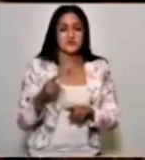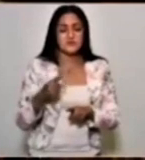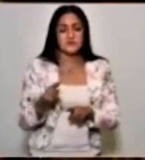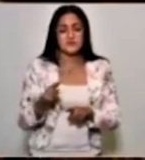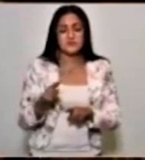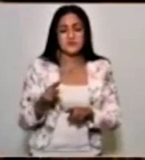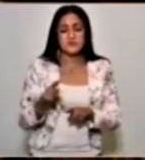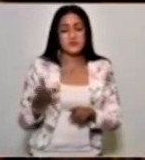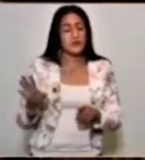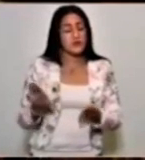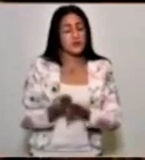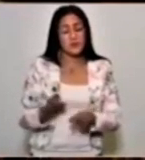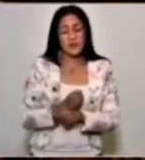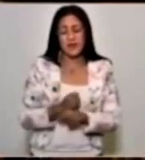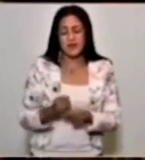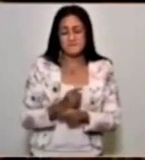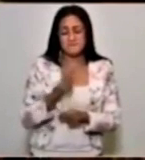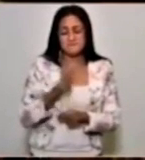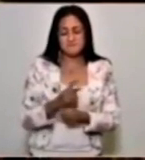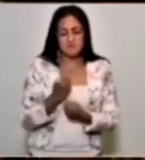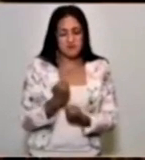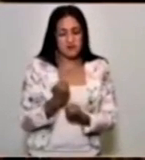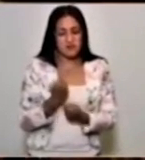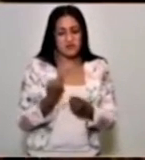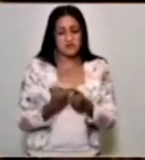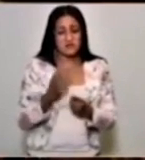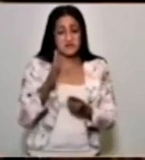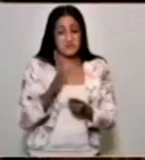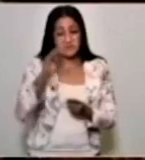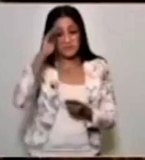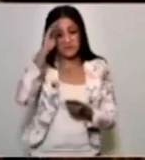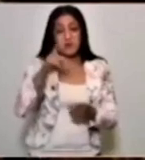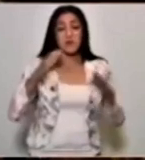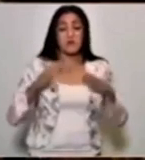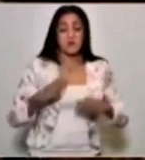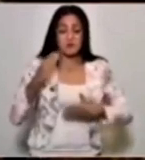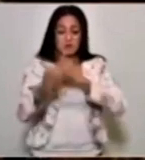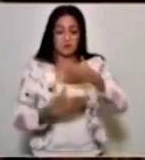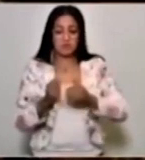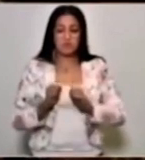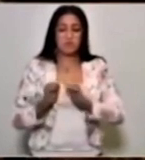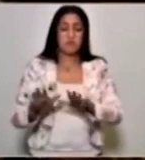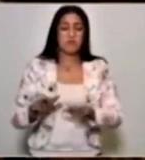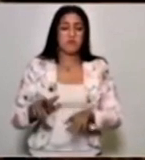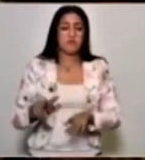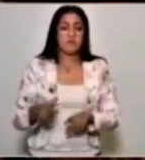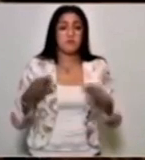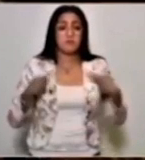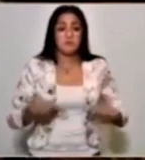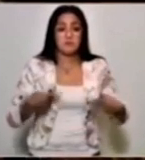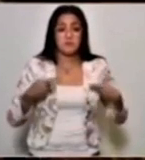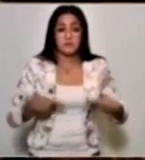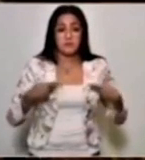desbordada. No quiero yo especular sobre la línea de investigación de